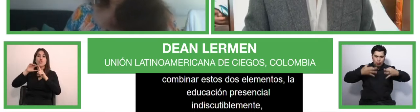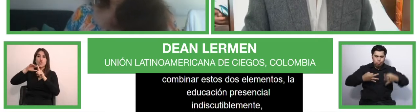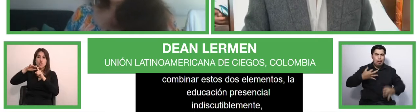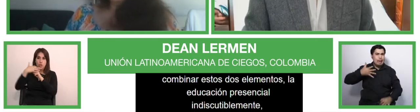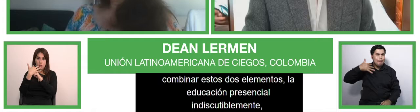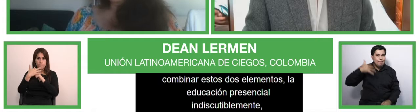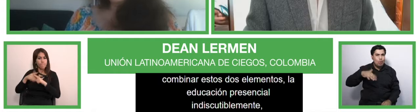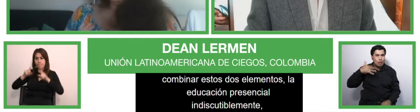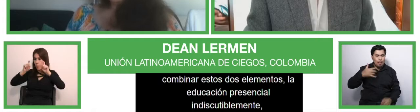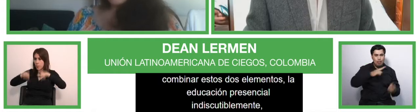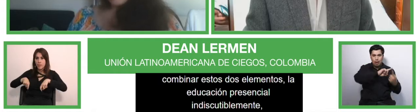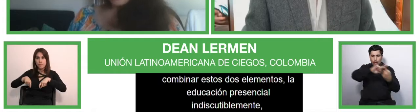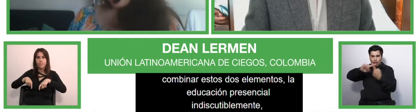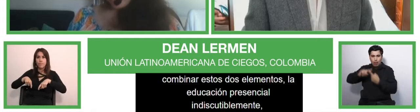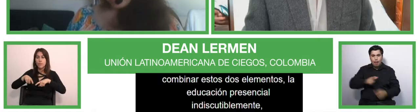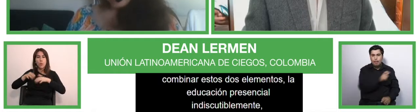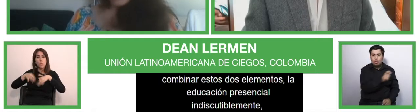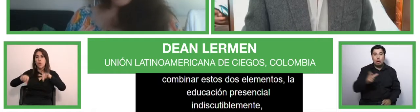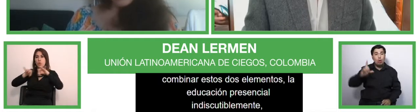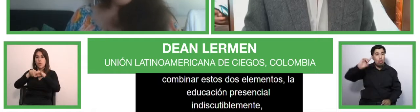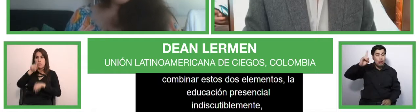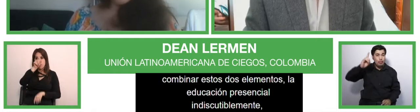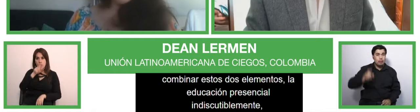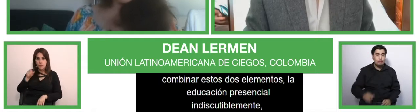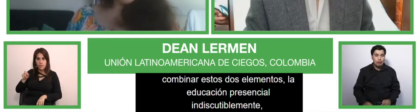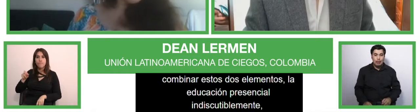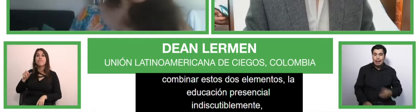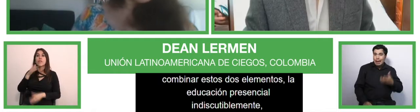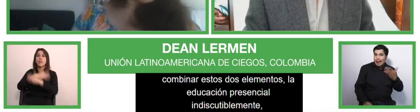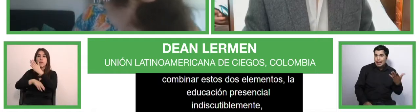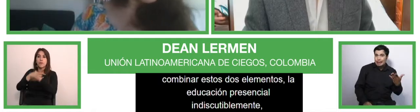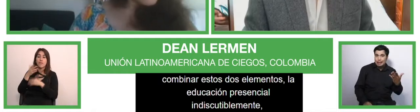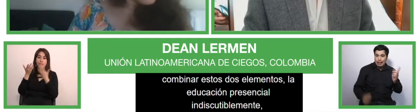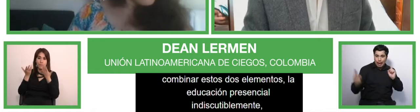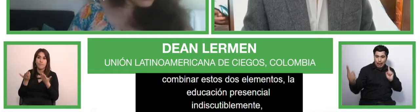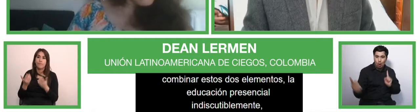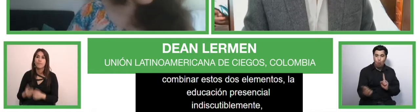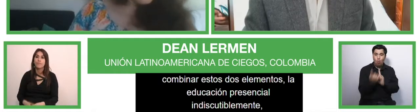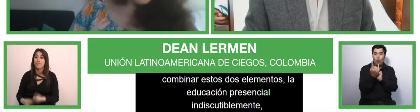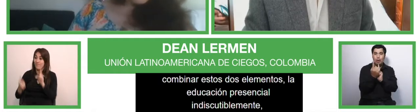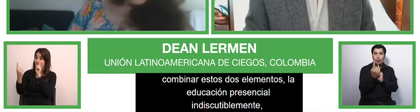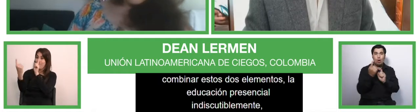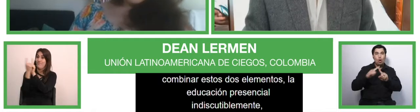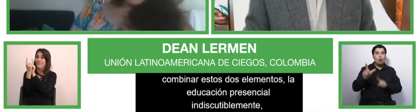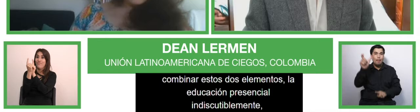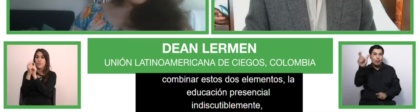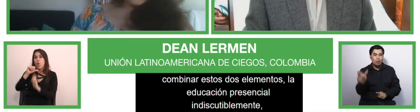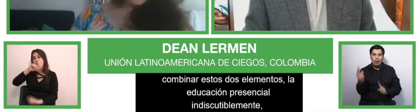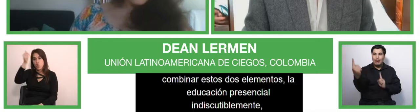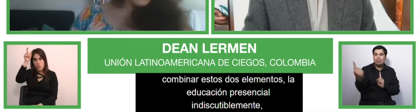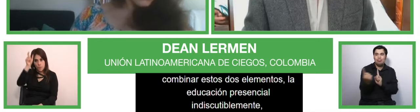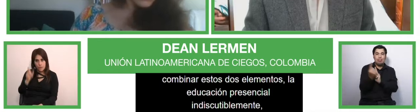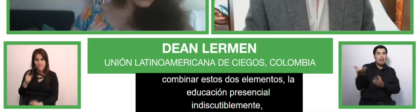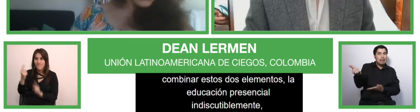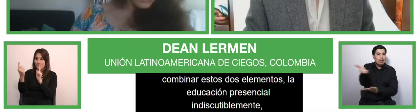la participación de las personas con discapacidad. Ese encuentro con el otro, ese interactuar con el